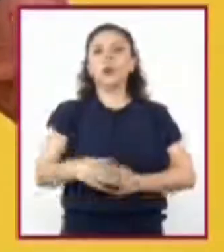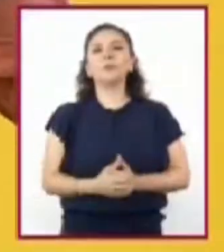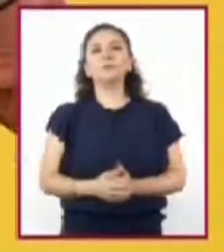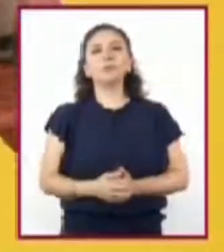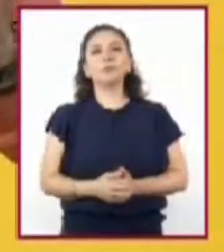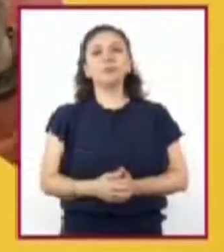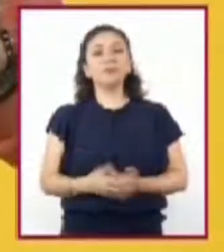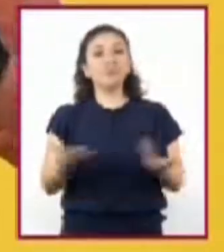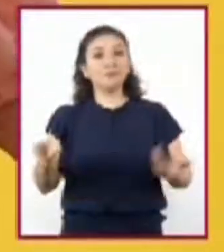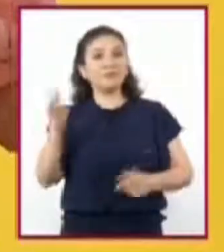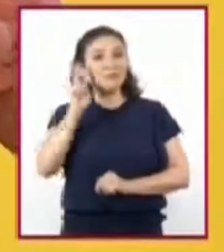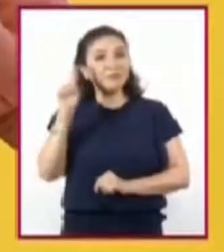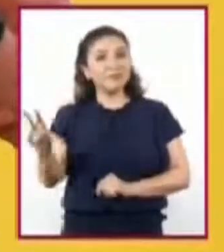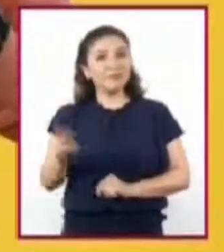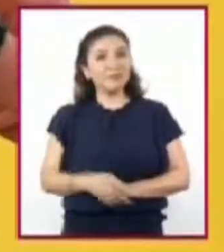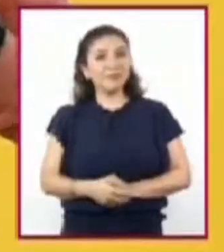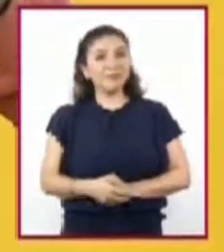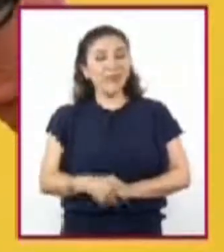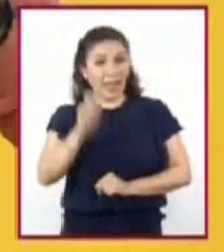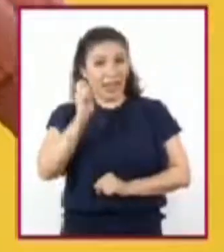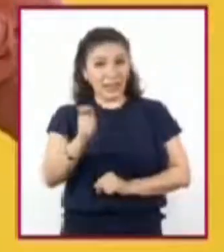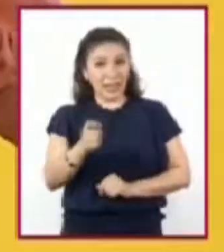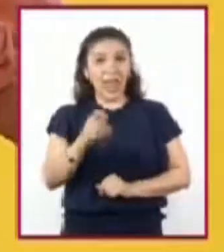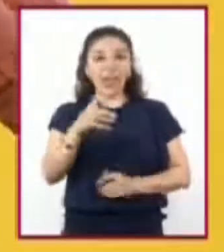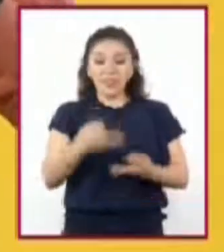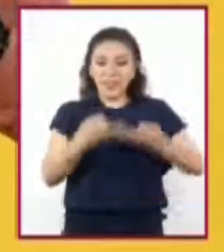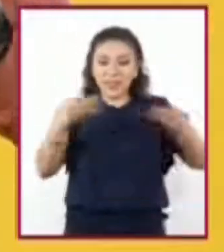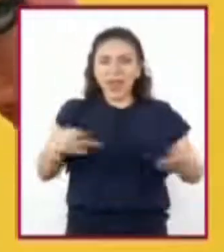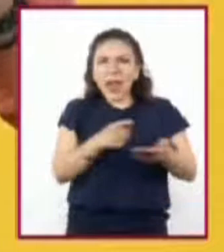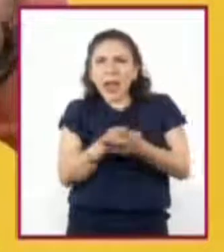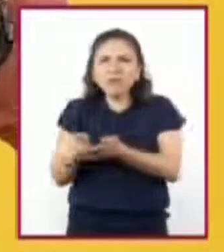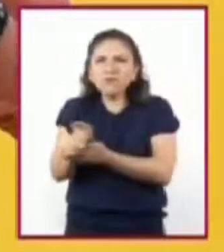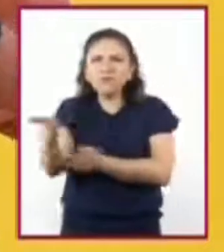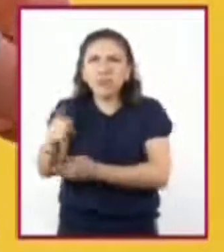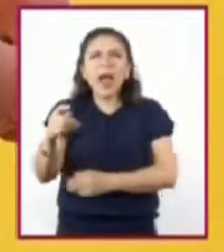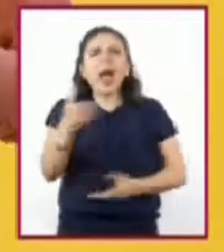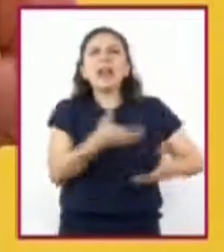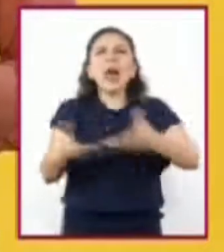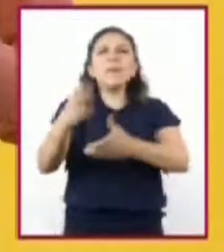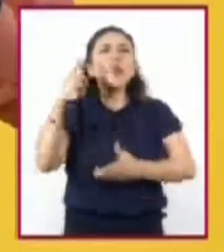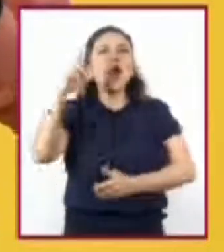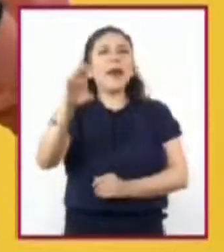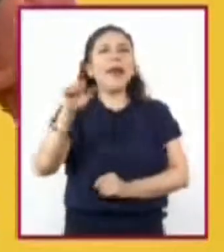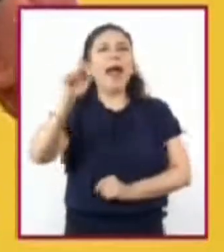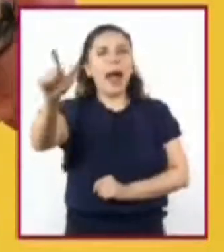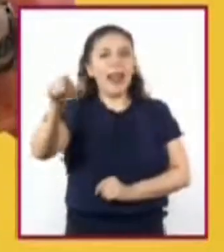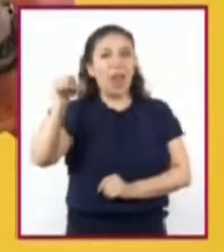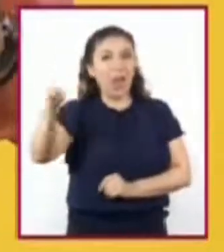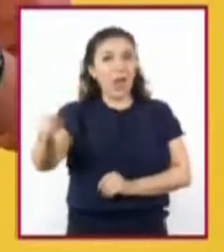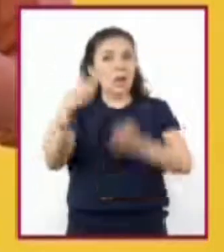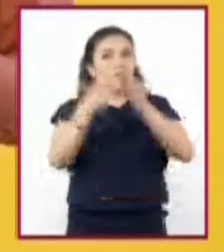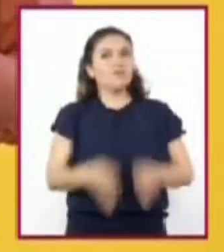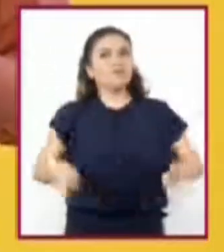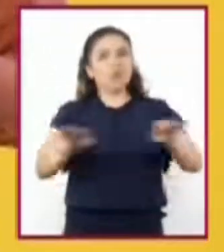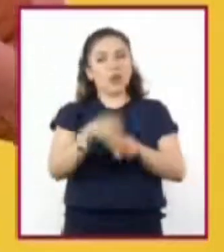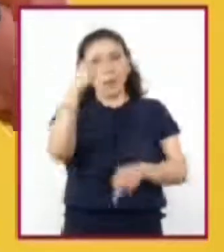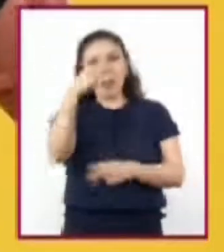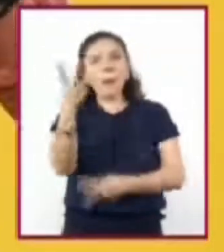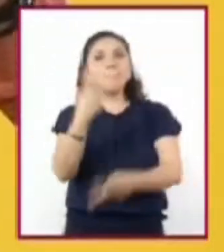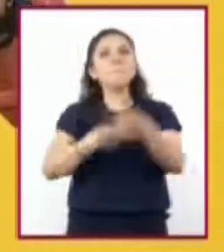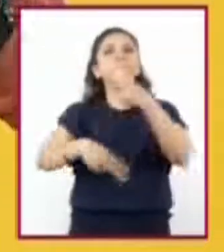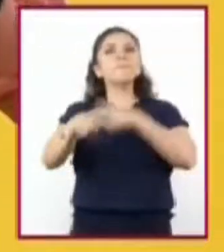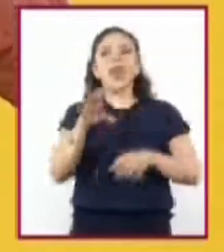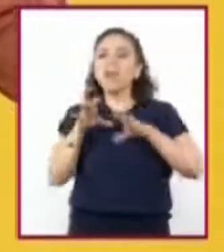¿Qué les pareció? Vimos que la ruta de tierra adentro o Camino Real de la Plata fue un factor importante para el desarrollo